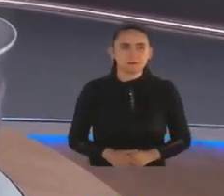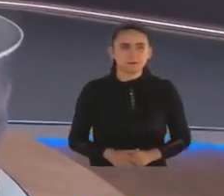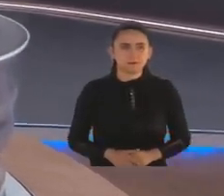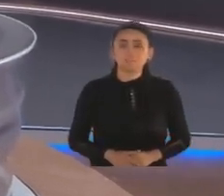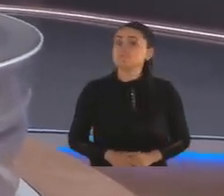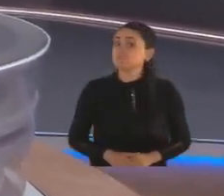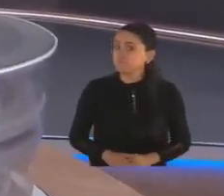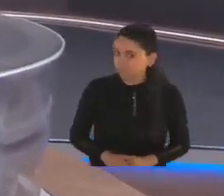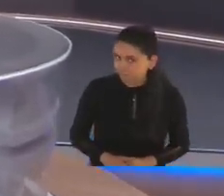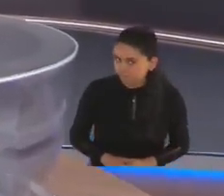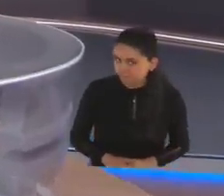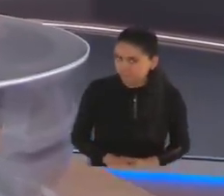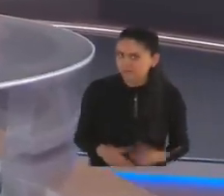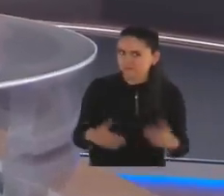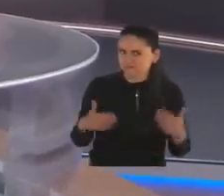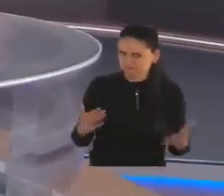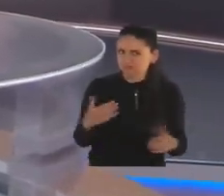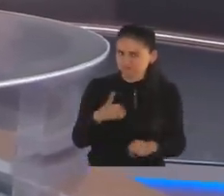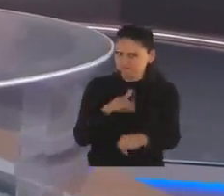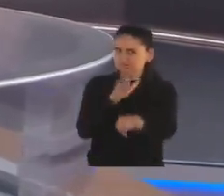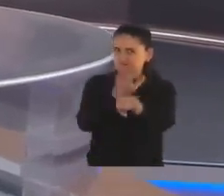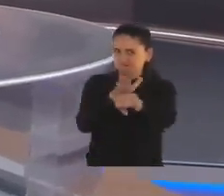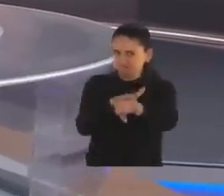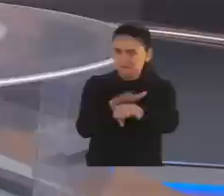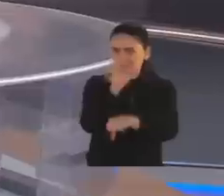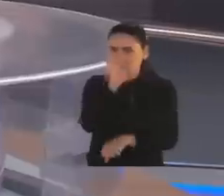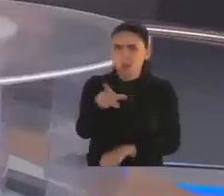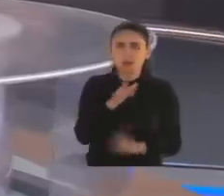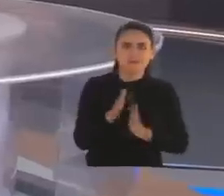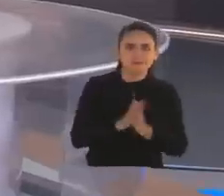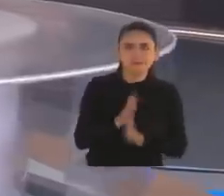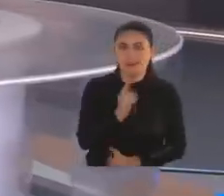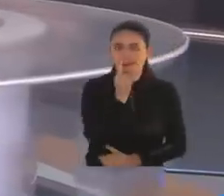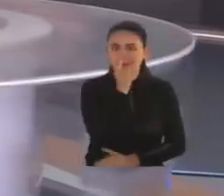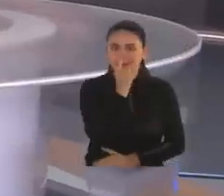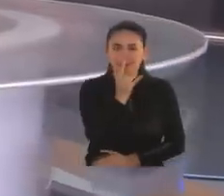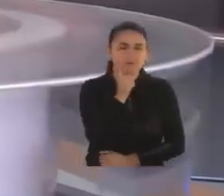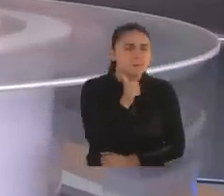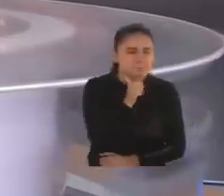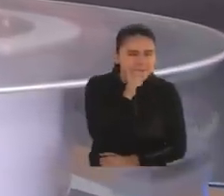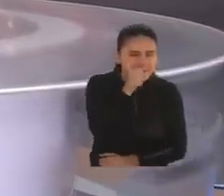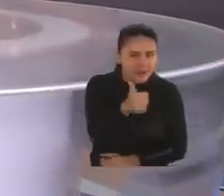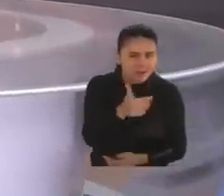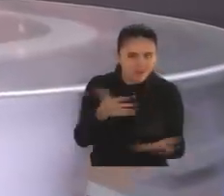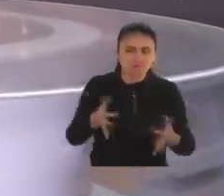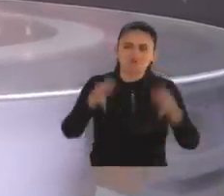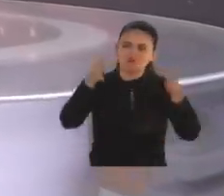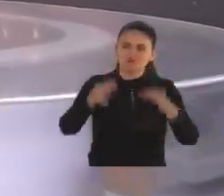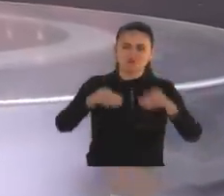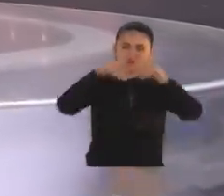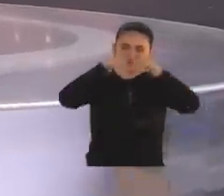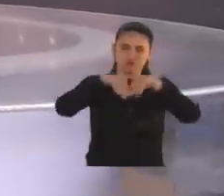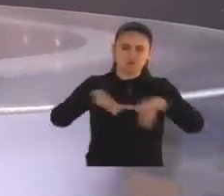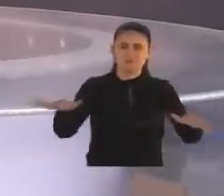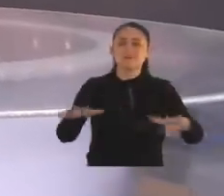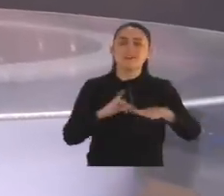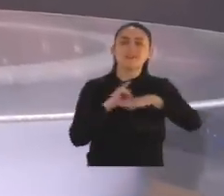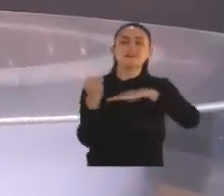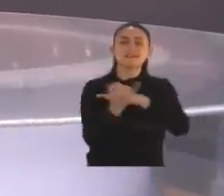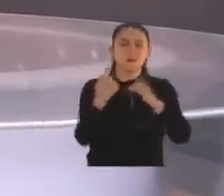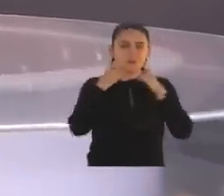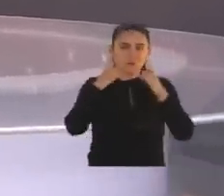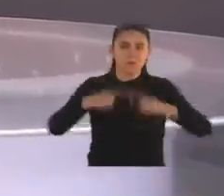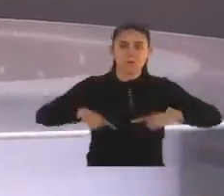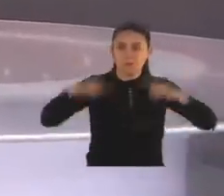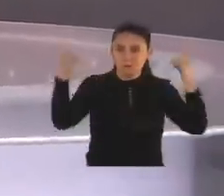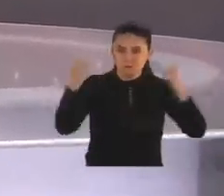Muy bien, y les tengo un parche que seguramente les interesará, pues mañana llega a las noches de nuestra tele Survivor, la isla de